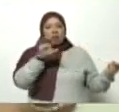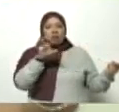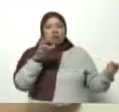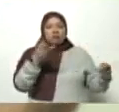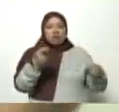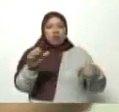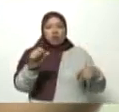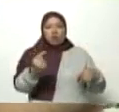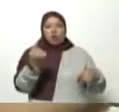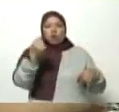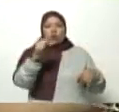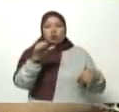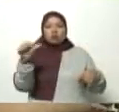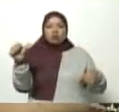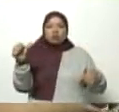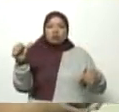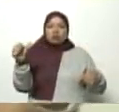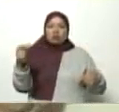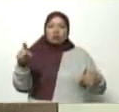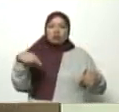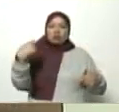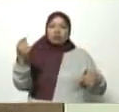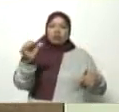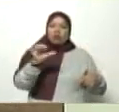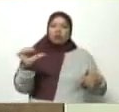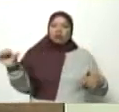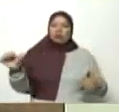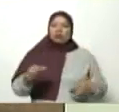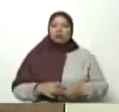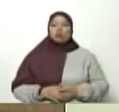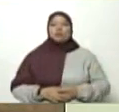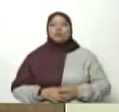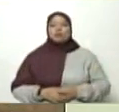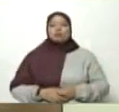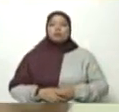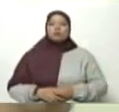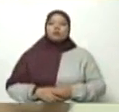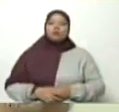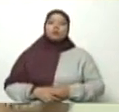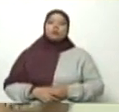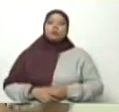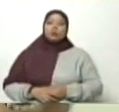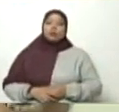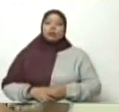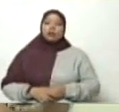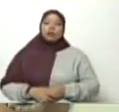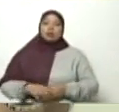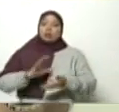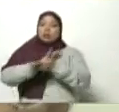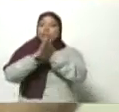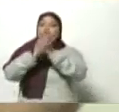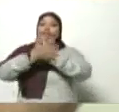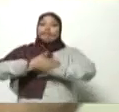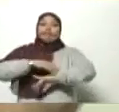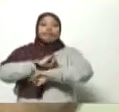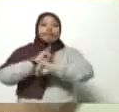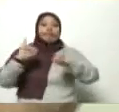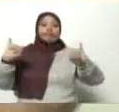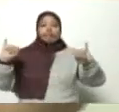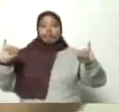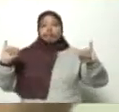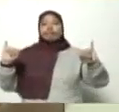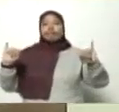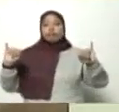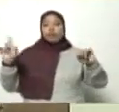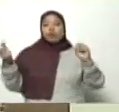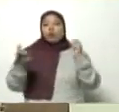antes de esa entrevista, que se había acabado, no más. Y